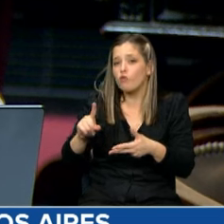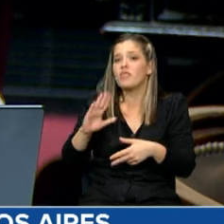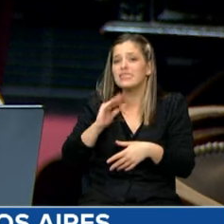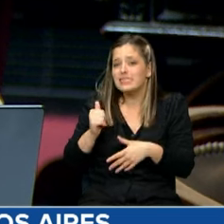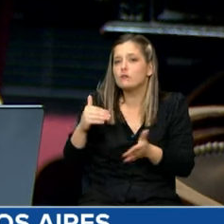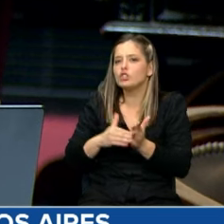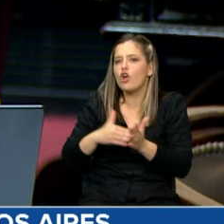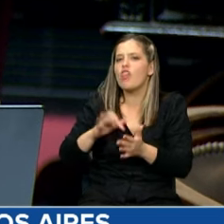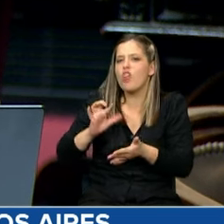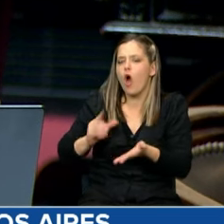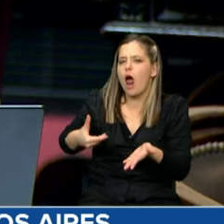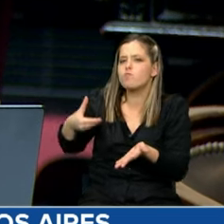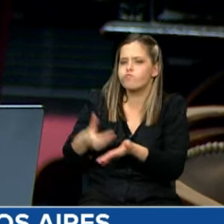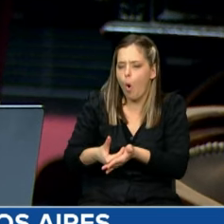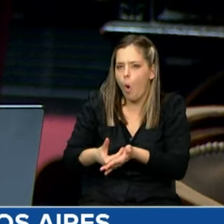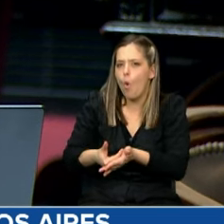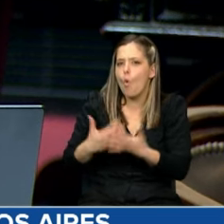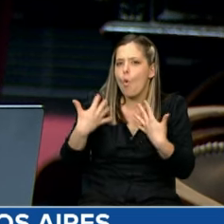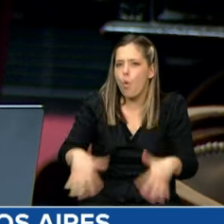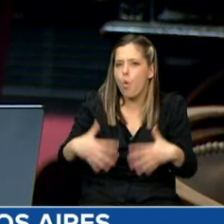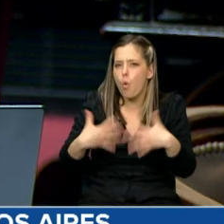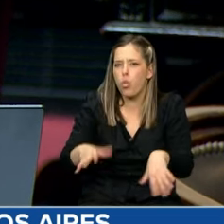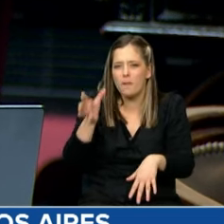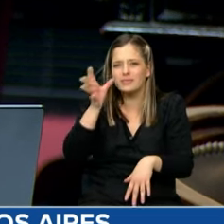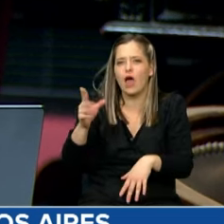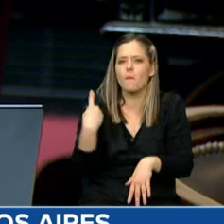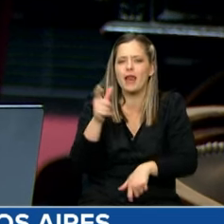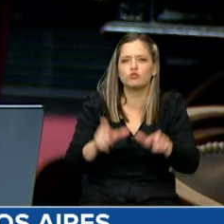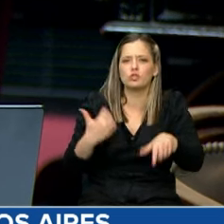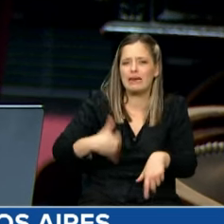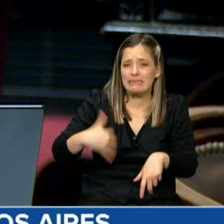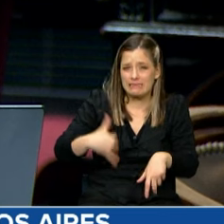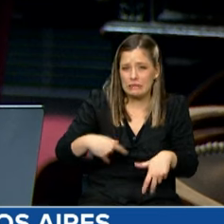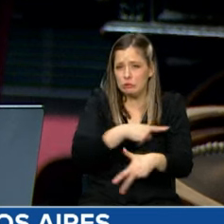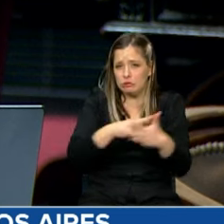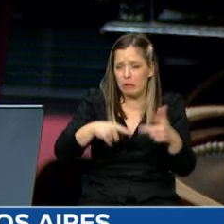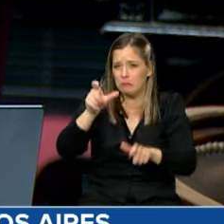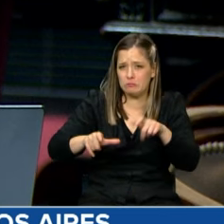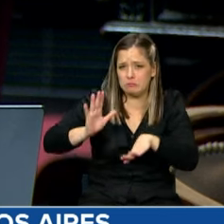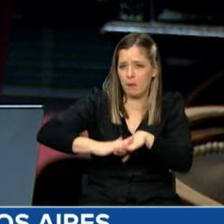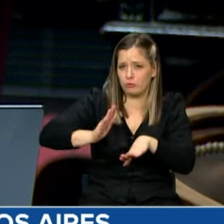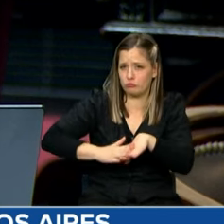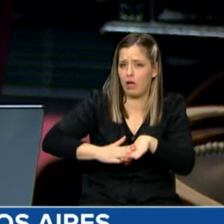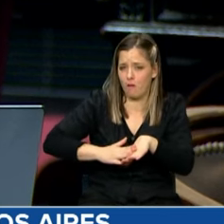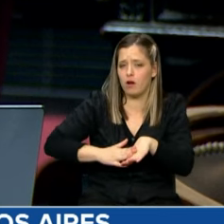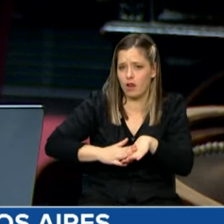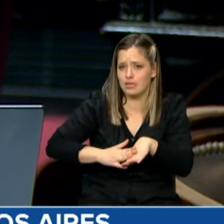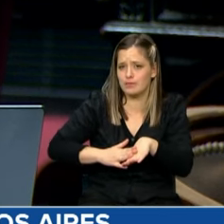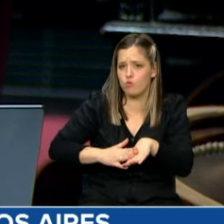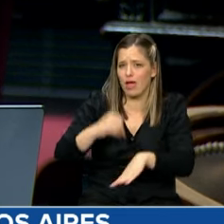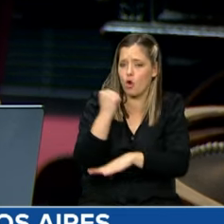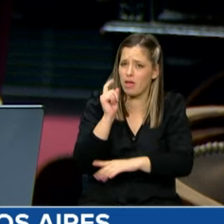dólares que es una carga pesadísima para los argentinos y una carga pesadísima para nuestra